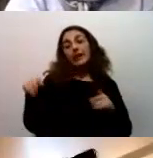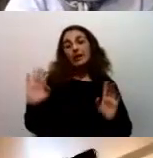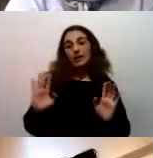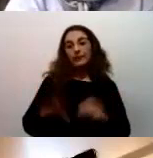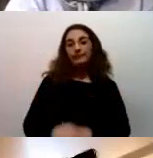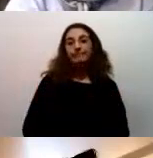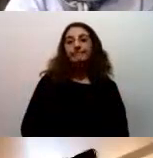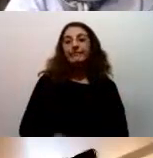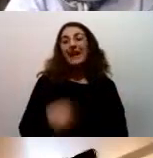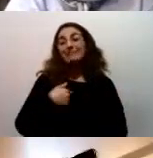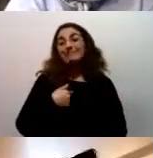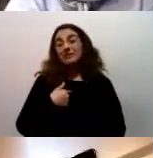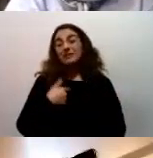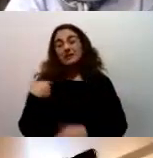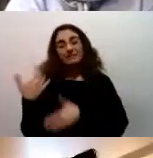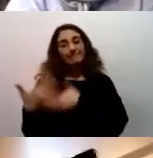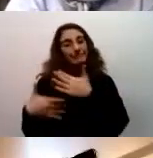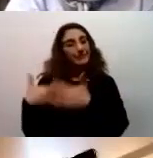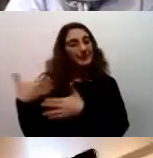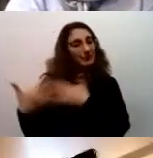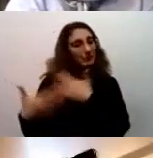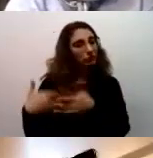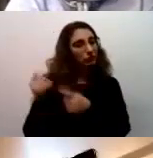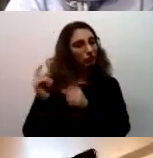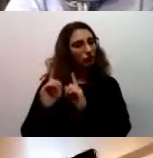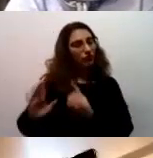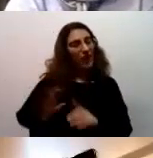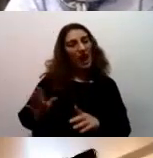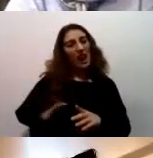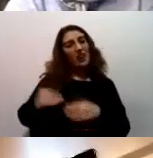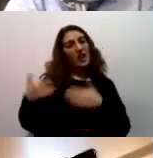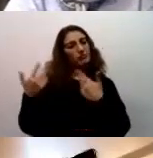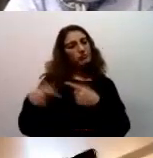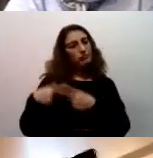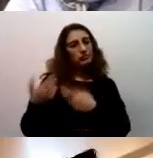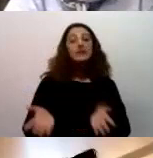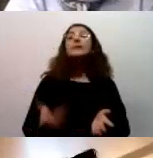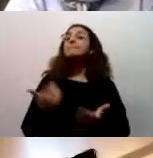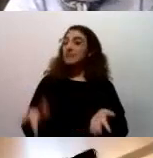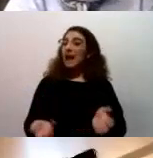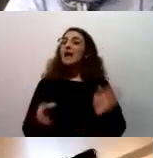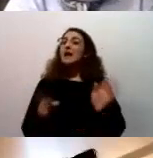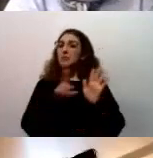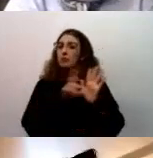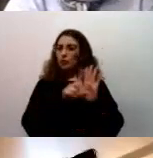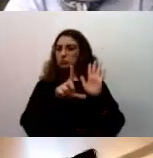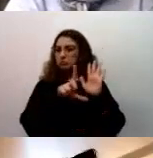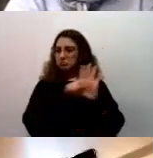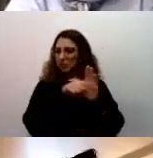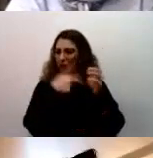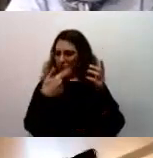Nos queda mucho todavía por transitar, tenemos normativas,